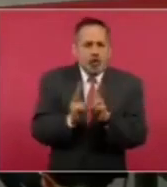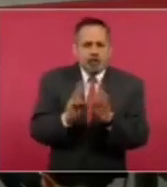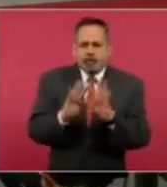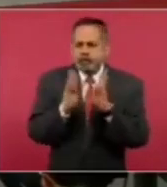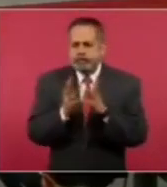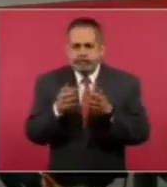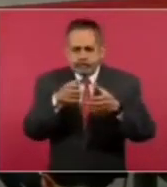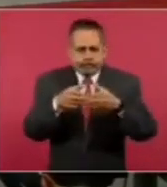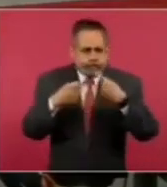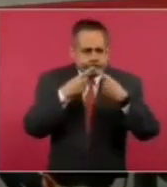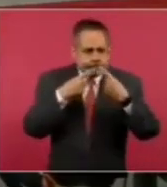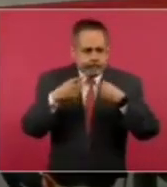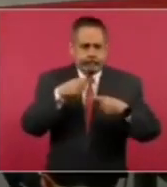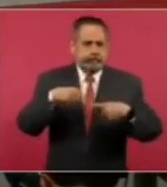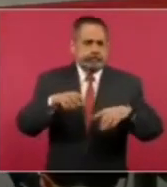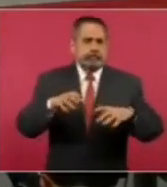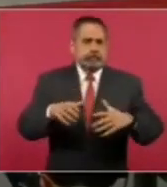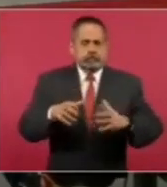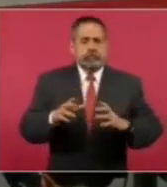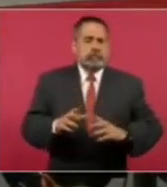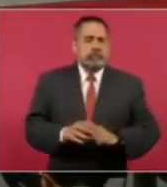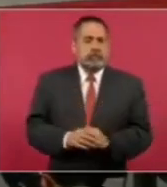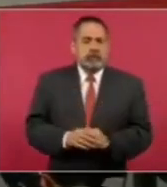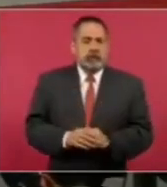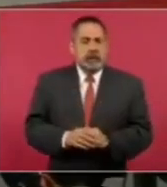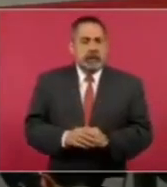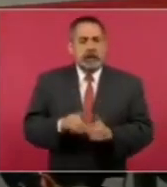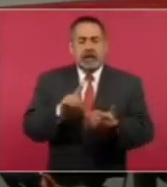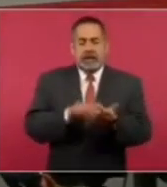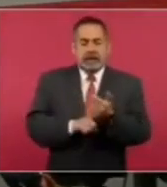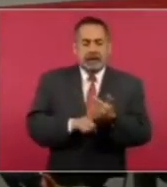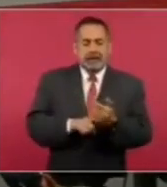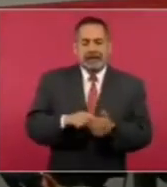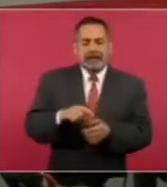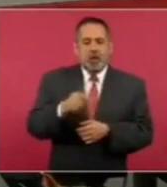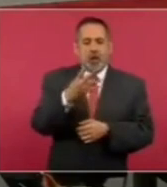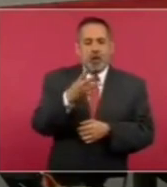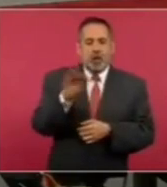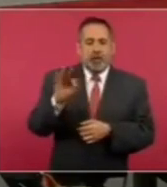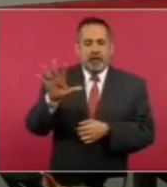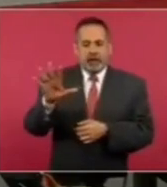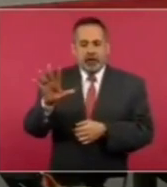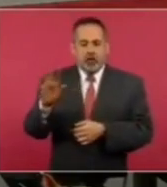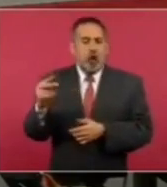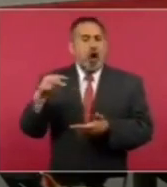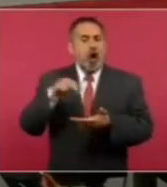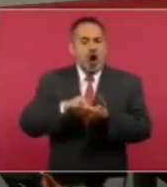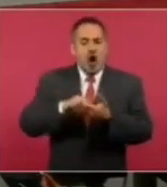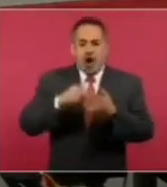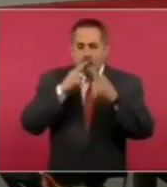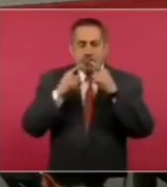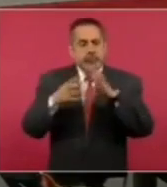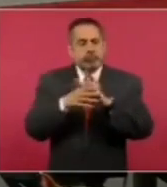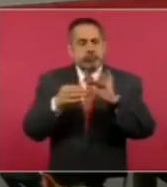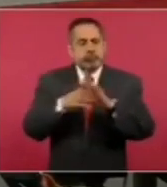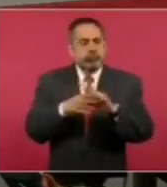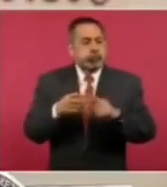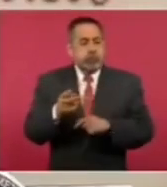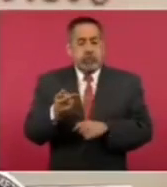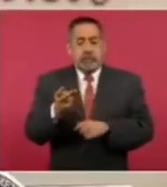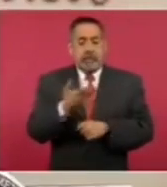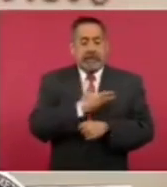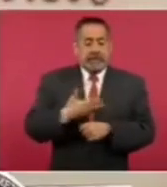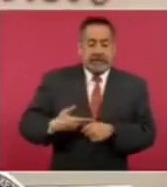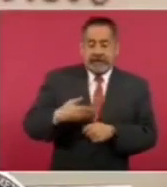y el a las 16:45 habrá un saludo una conversación entre el presidente